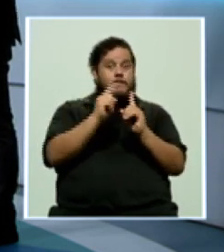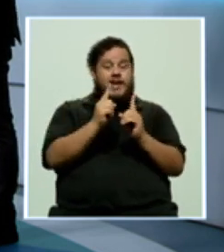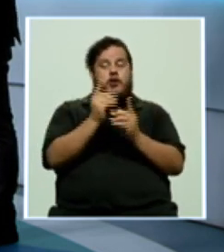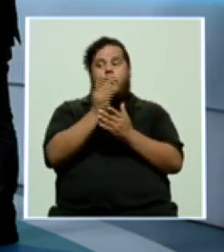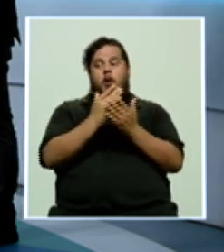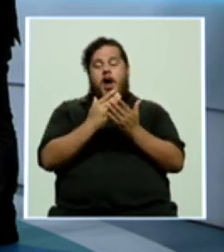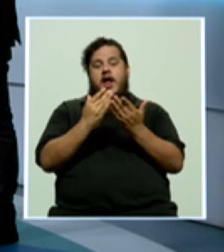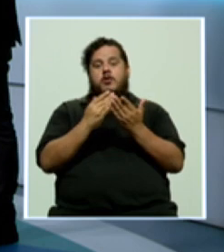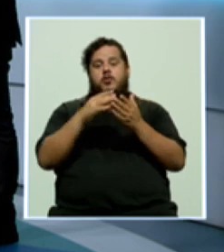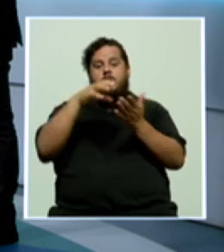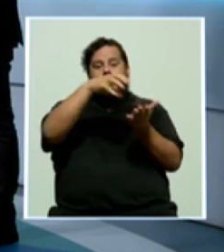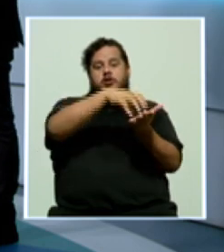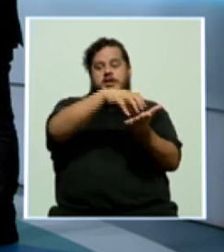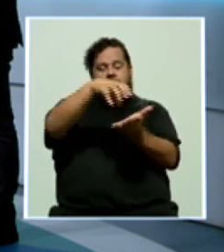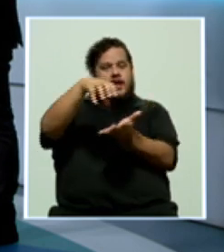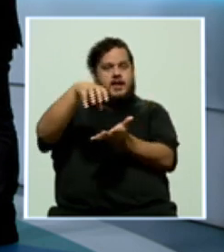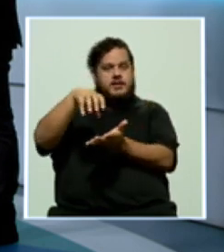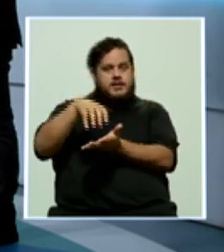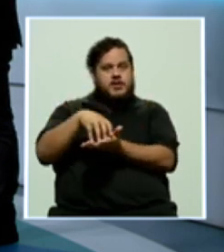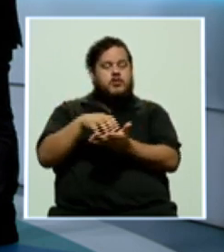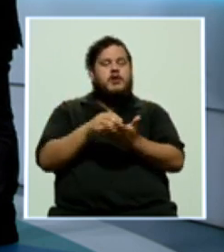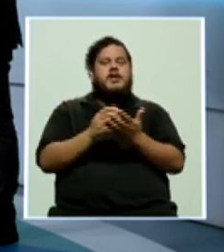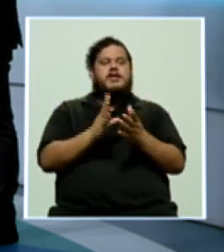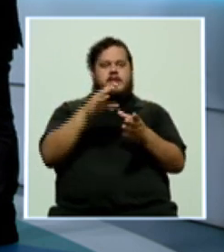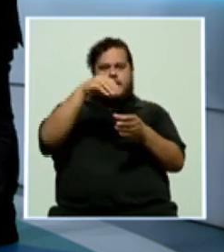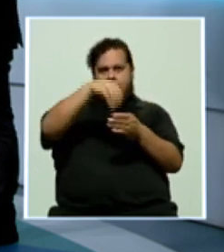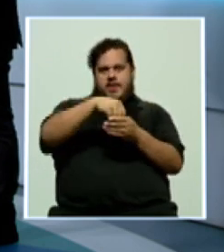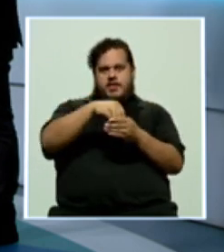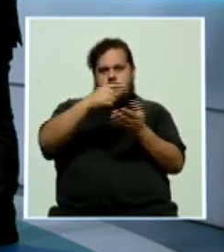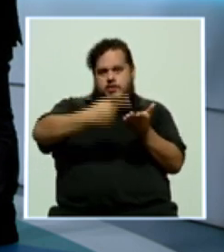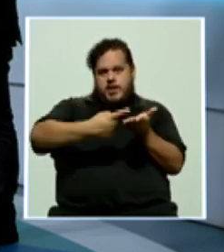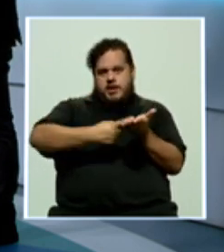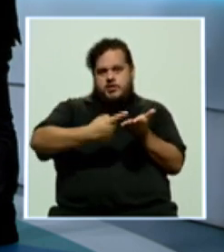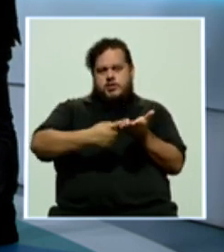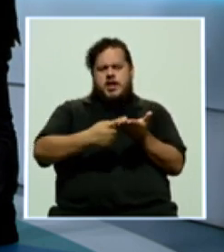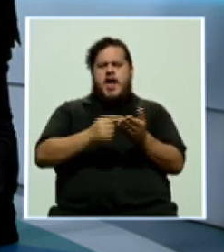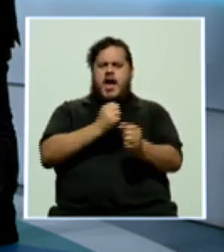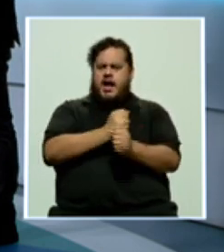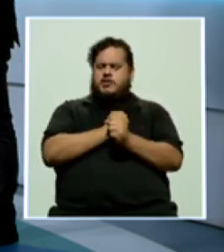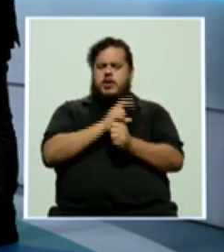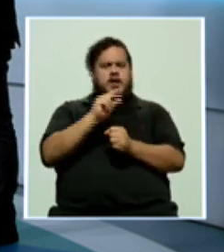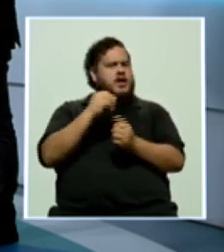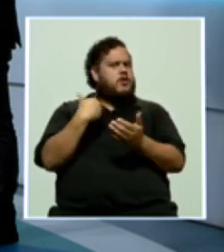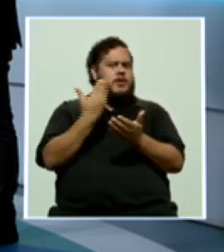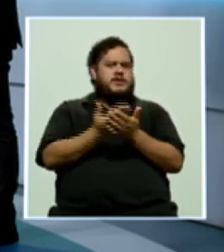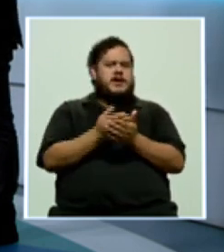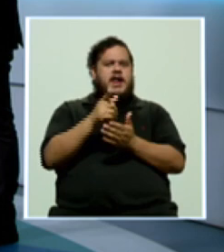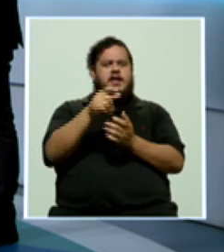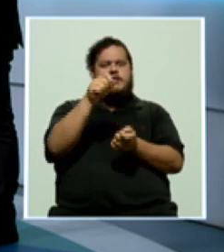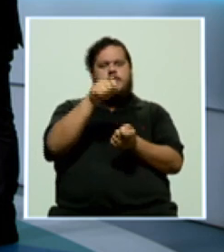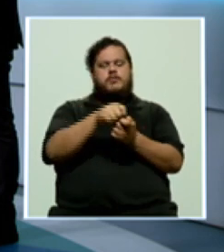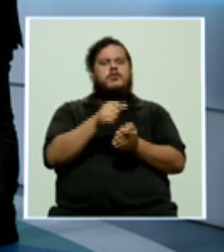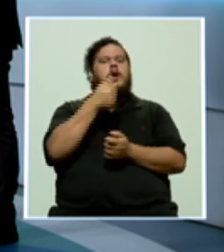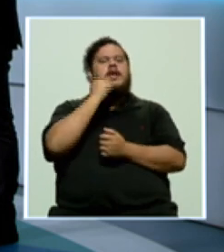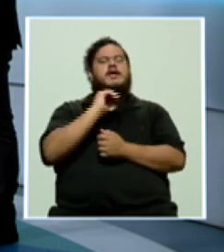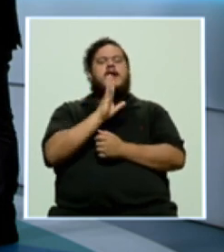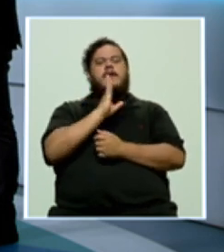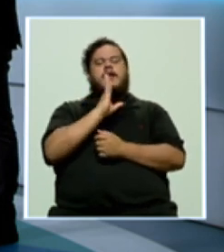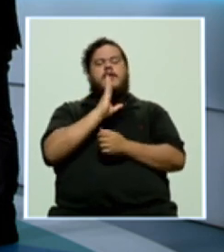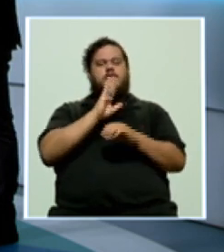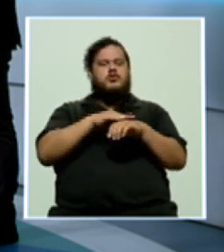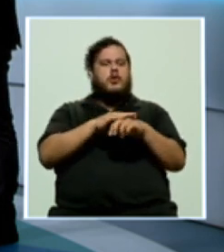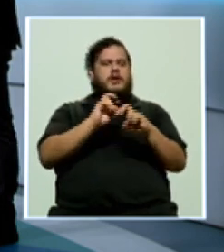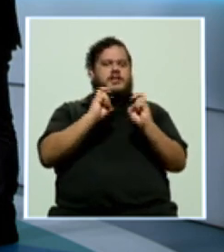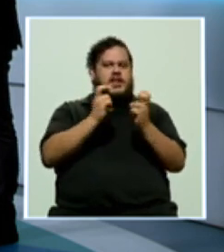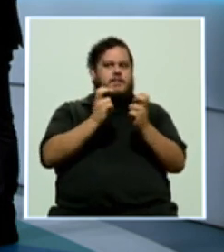y diputados inclusive también que están dentro de la discusión que aseguran que no va a llegar ni siquiera a ese punto. Ayer hablábamos un poco del tema de